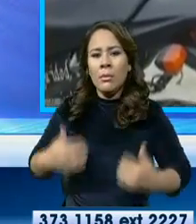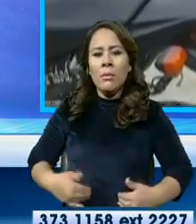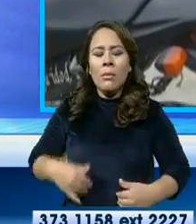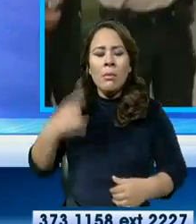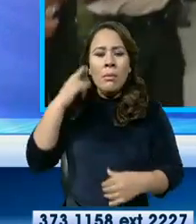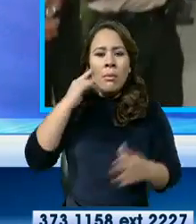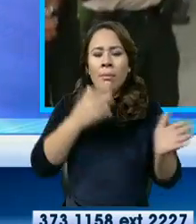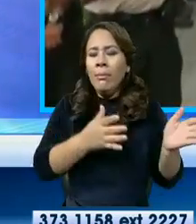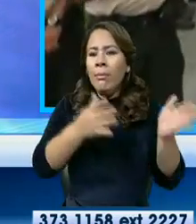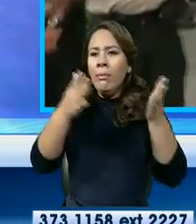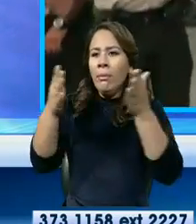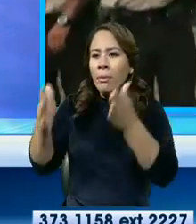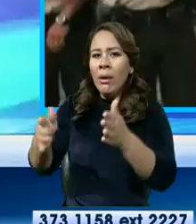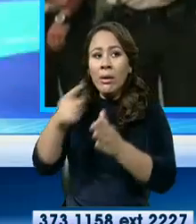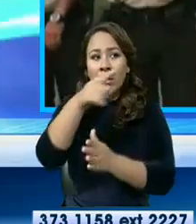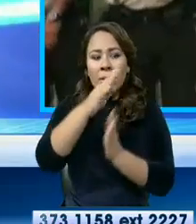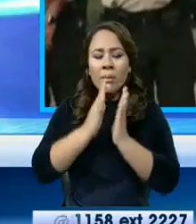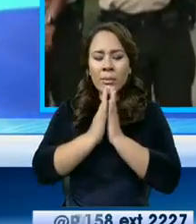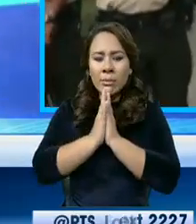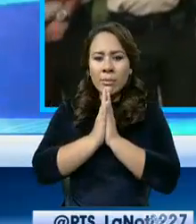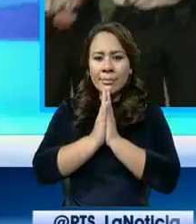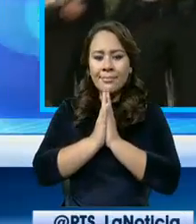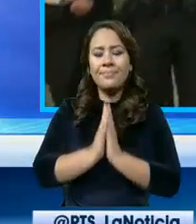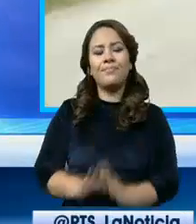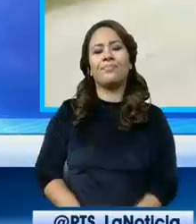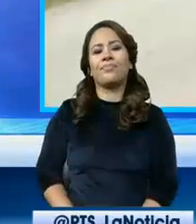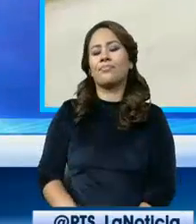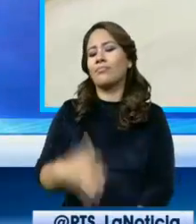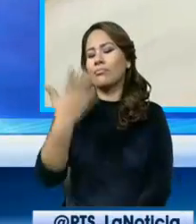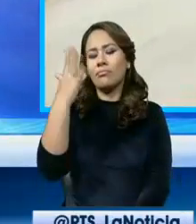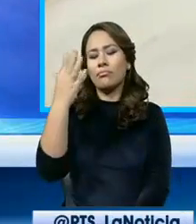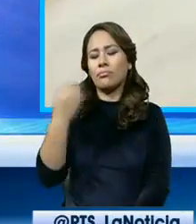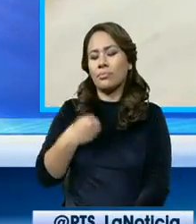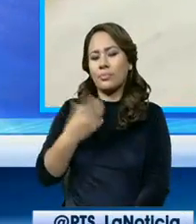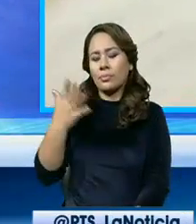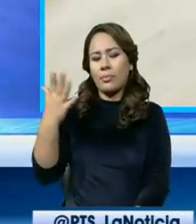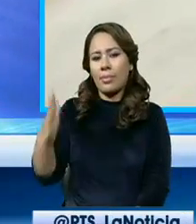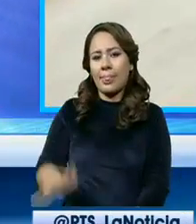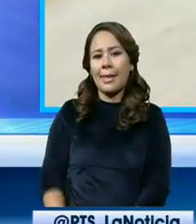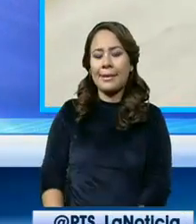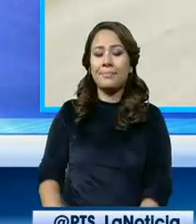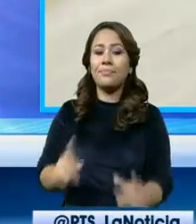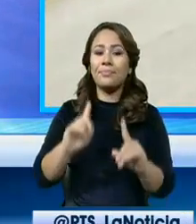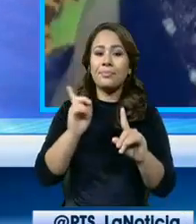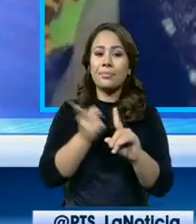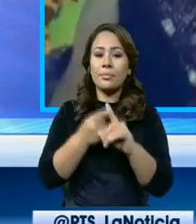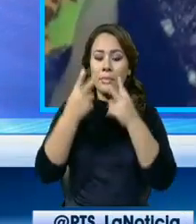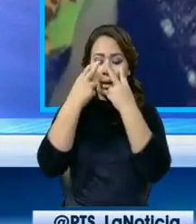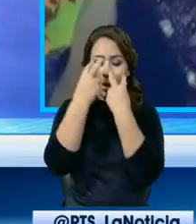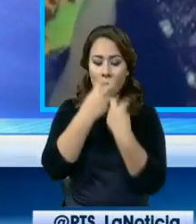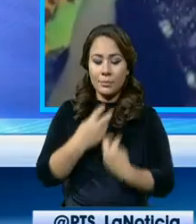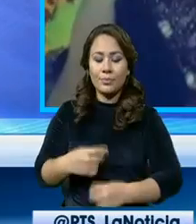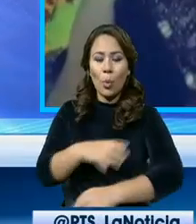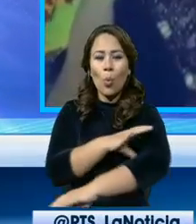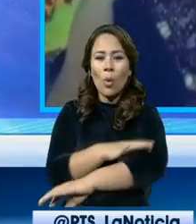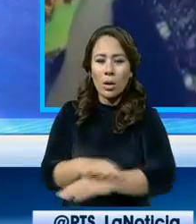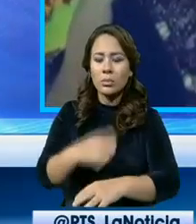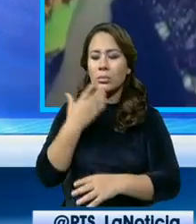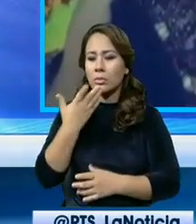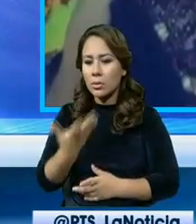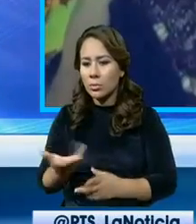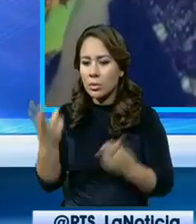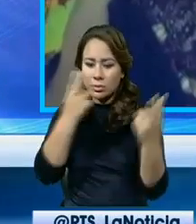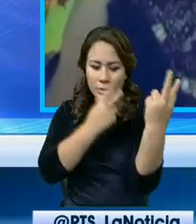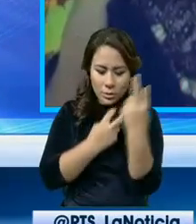levantada la capilla ardiente. No, justamente no. El antropólogo en horas de la mañana nos informaron las autoridades